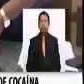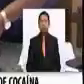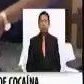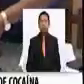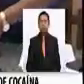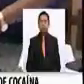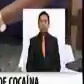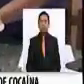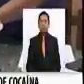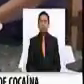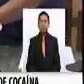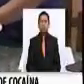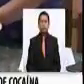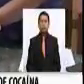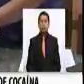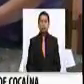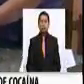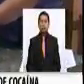otros